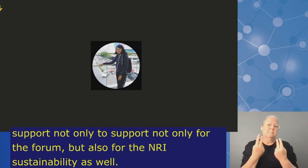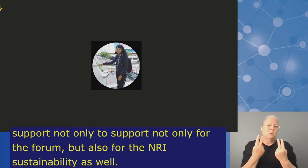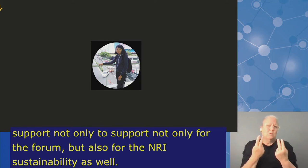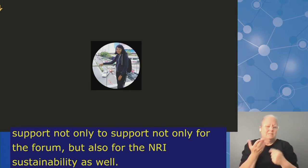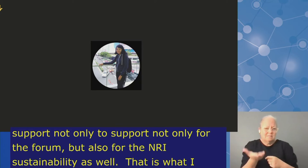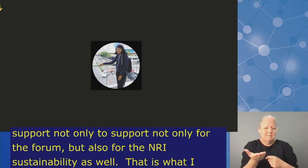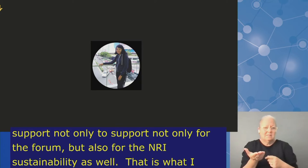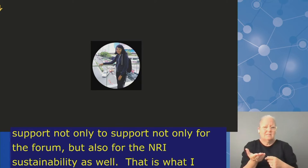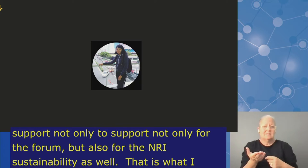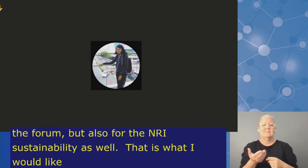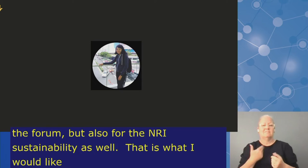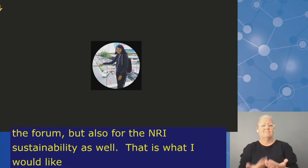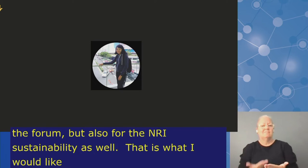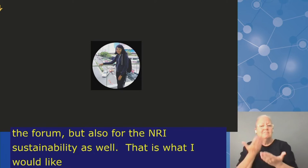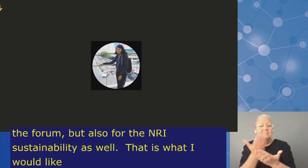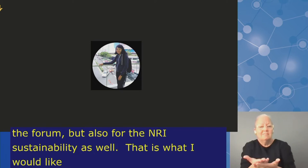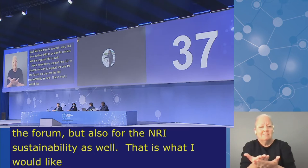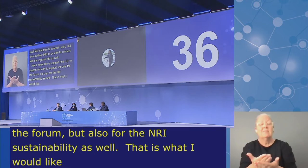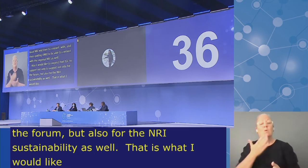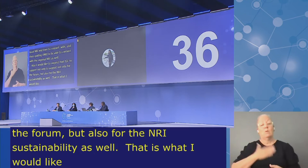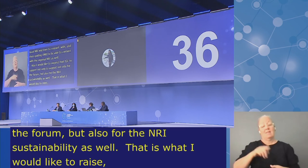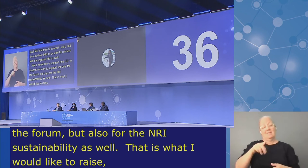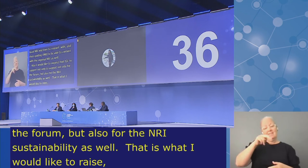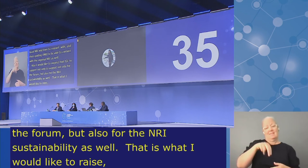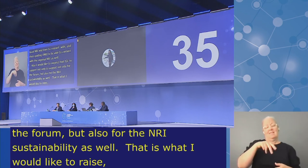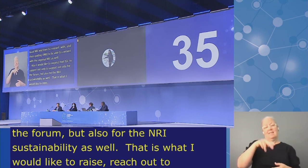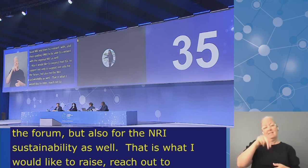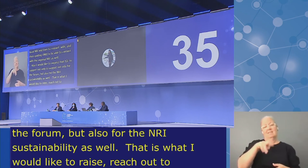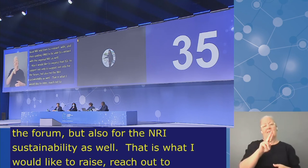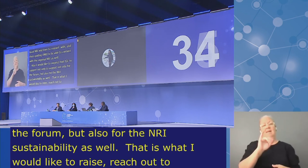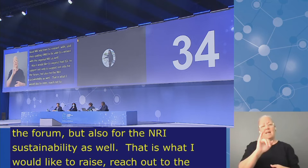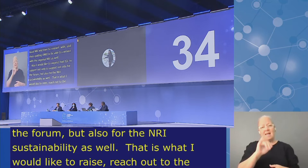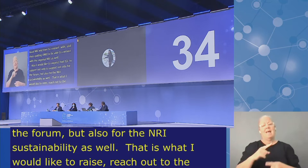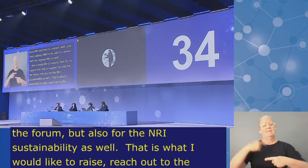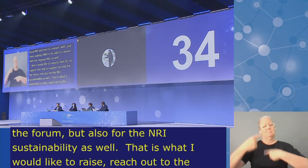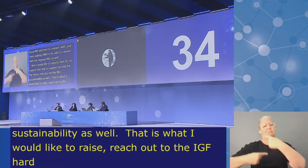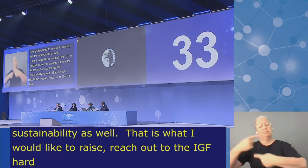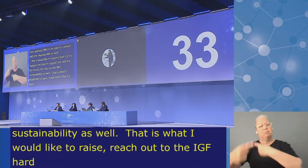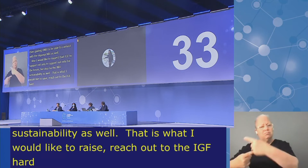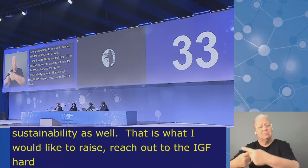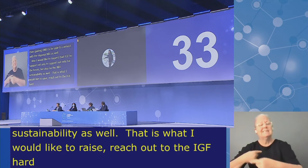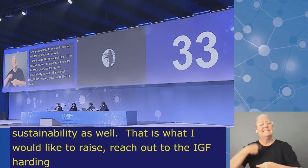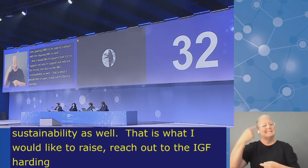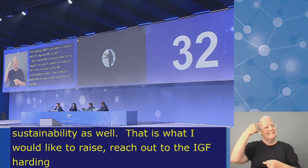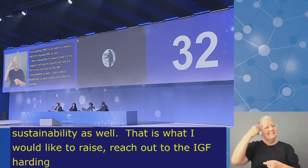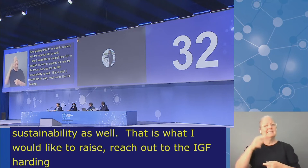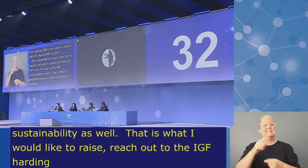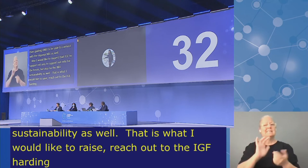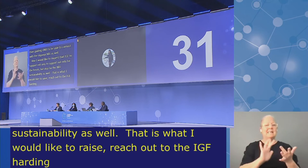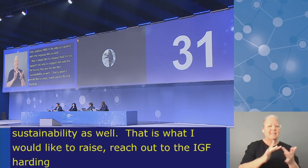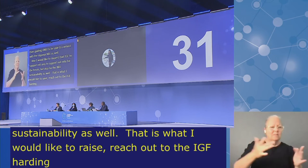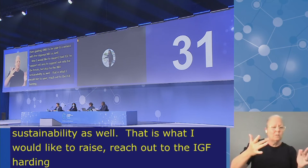se involucraran en el futuro desarrollo de estas redes